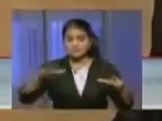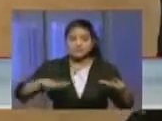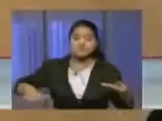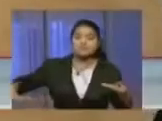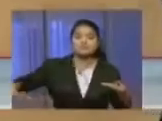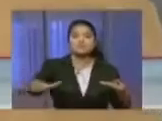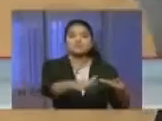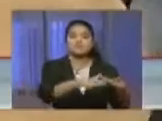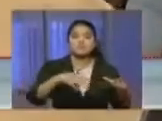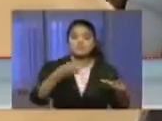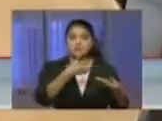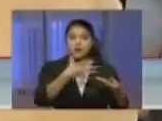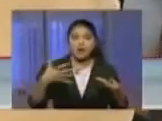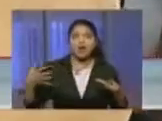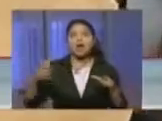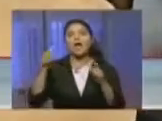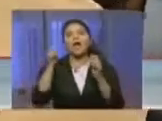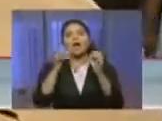intercial